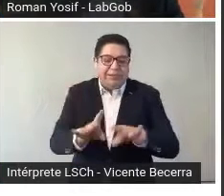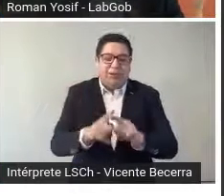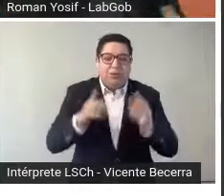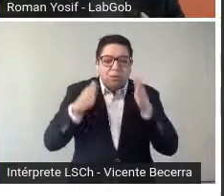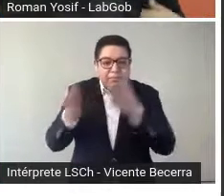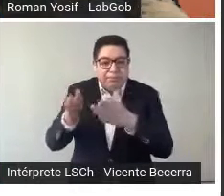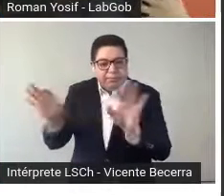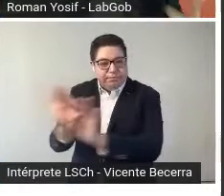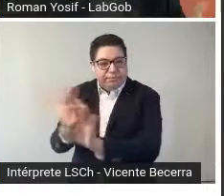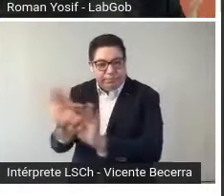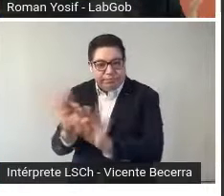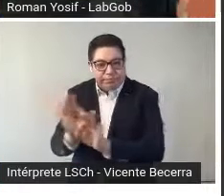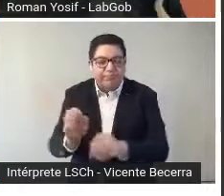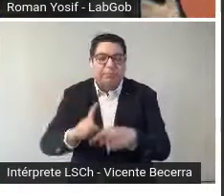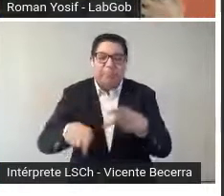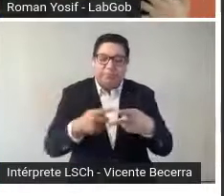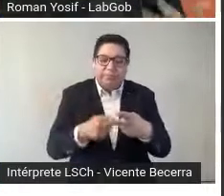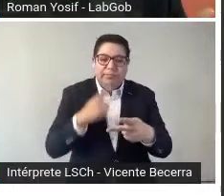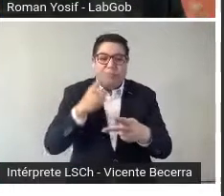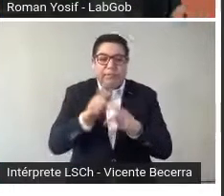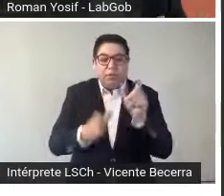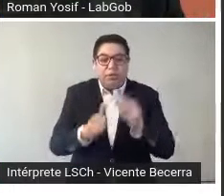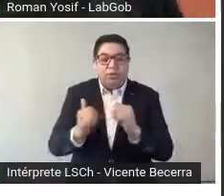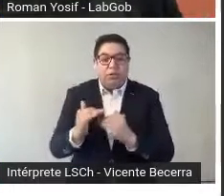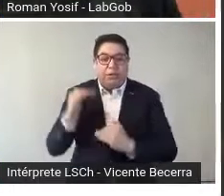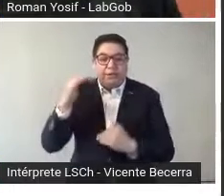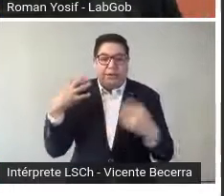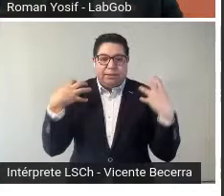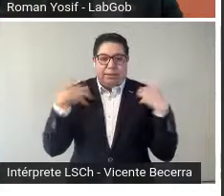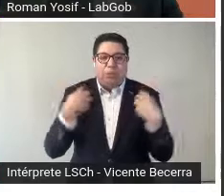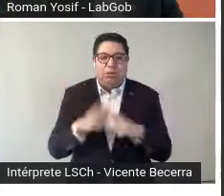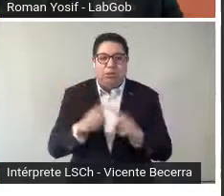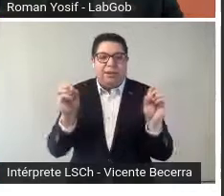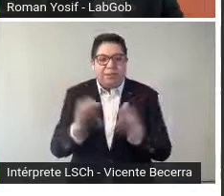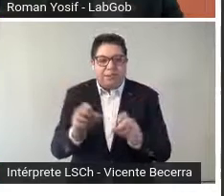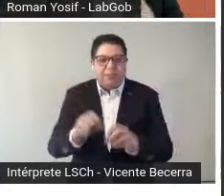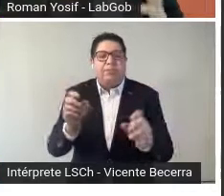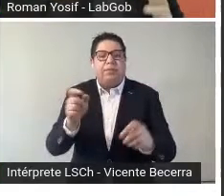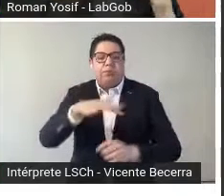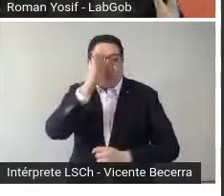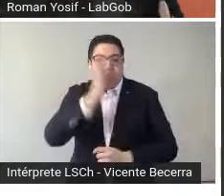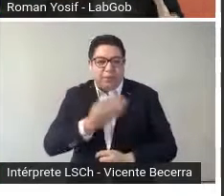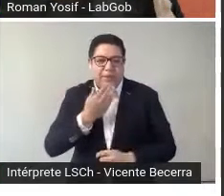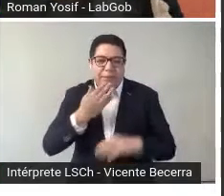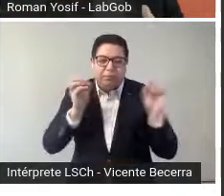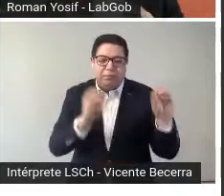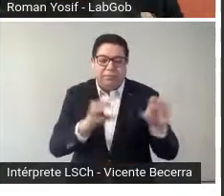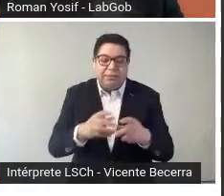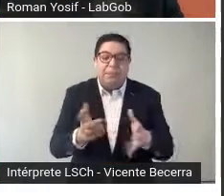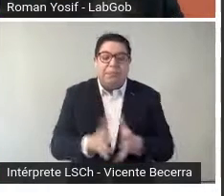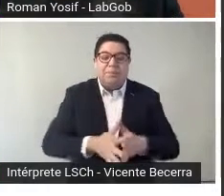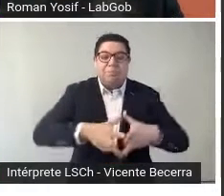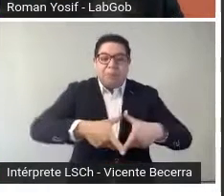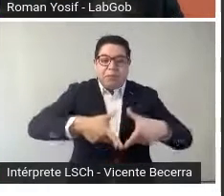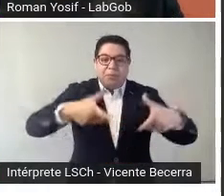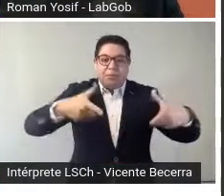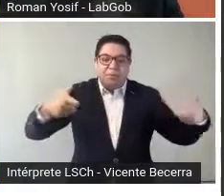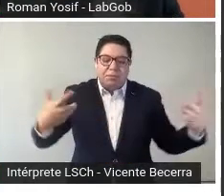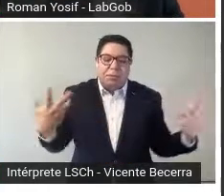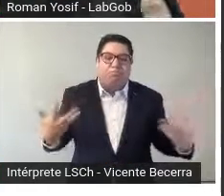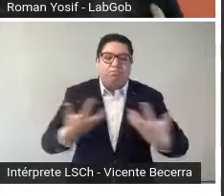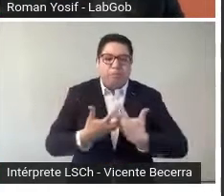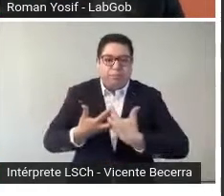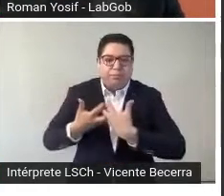esas instituciones, orientar a las autoridades, orientar a los equipos de funcionarios. ¿Para qué? Para agrandar esa musculatura de innovación